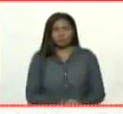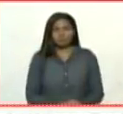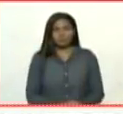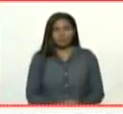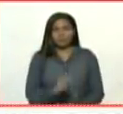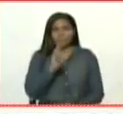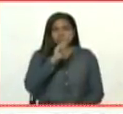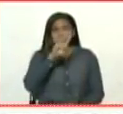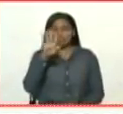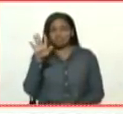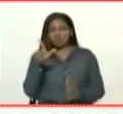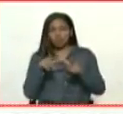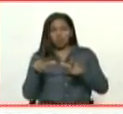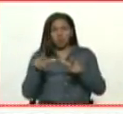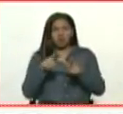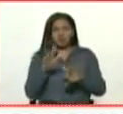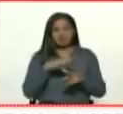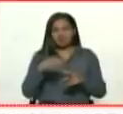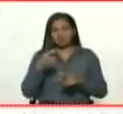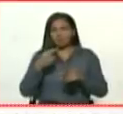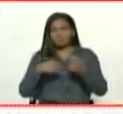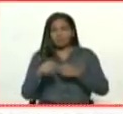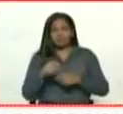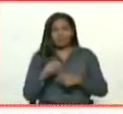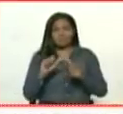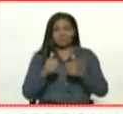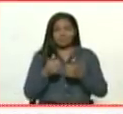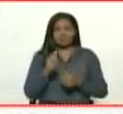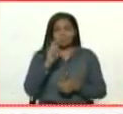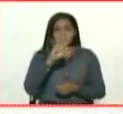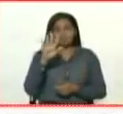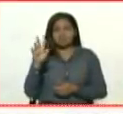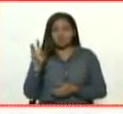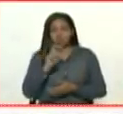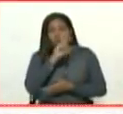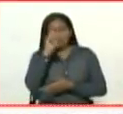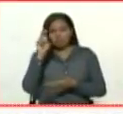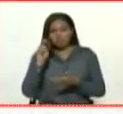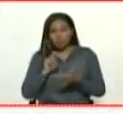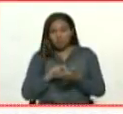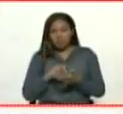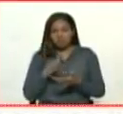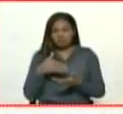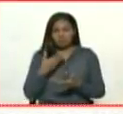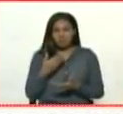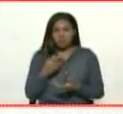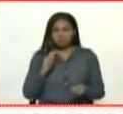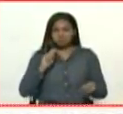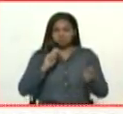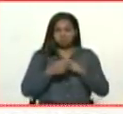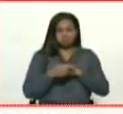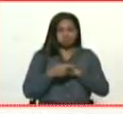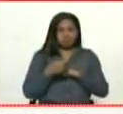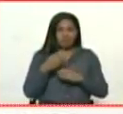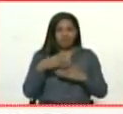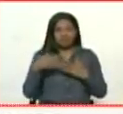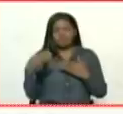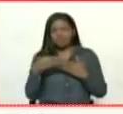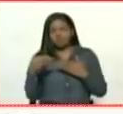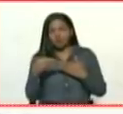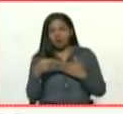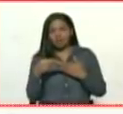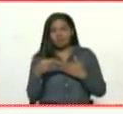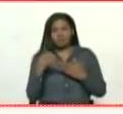25 agencias, empezando por 25 agencias a nivel nacional, para el intercambio de divisas por